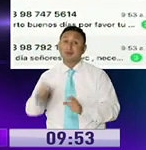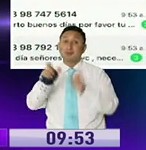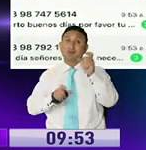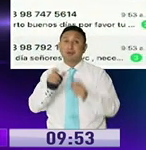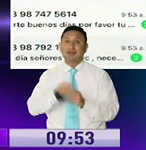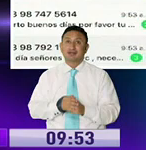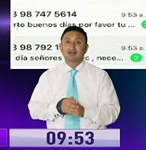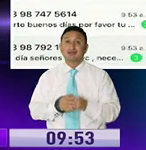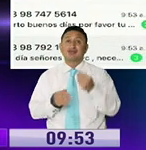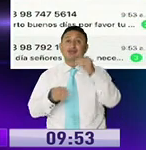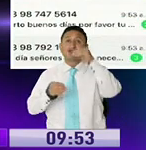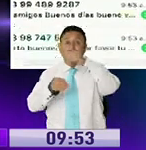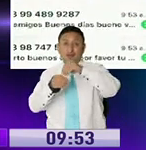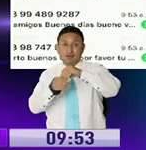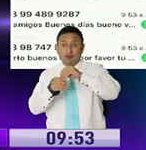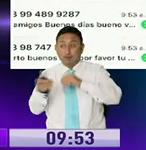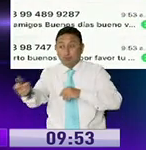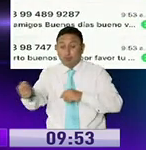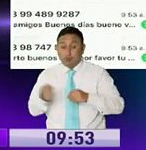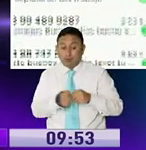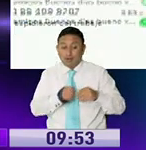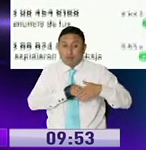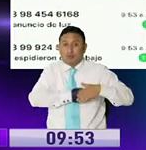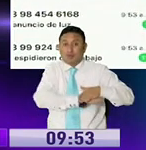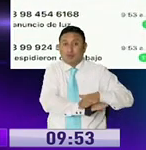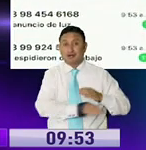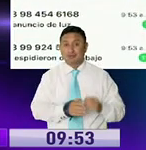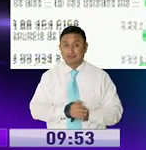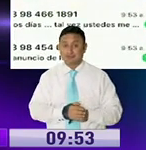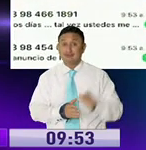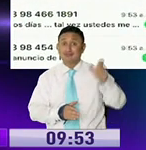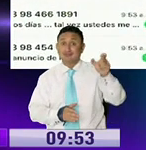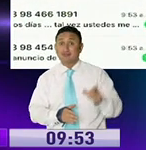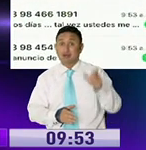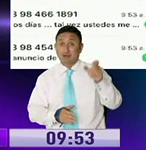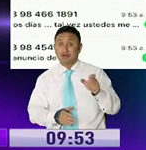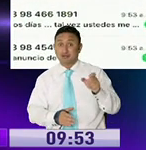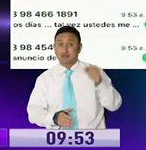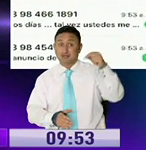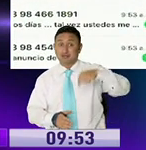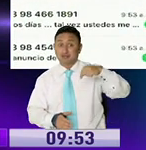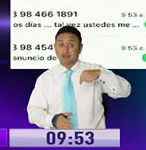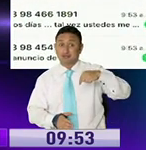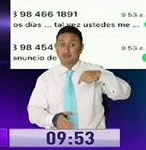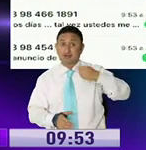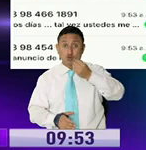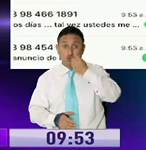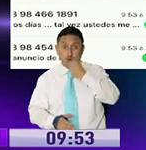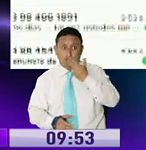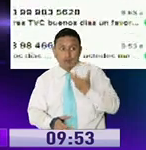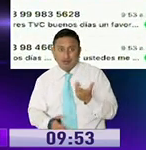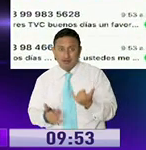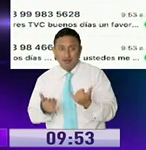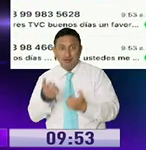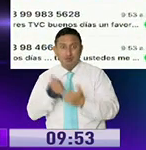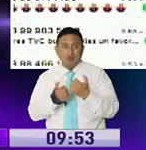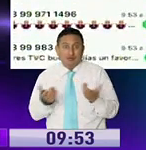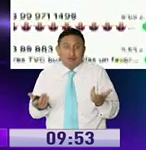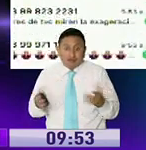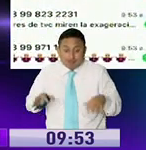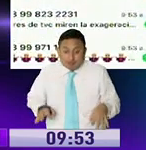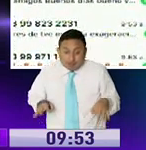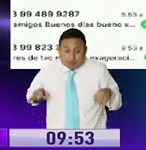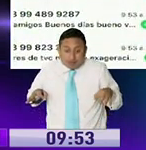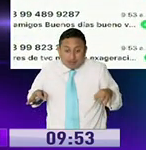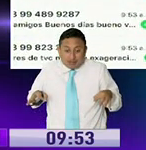Los poquitos ahora. Y eso debe ser para mucha gente, para los alimentos, para esta crisis, porque no tiene.